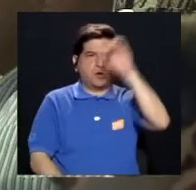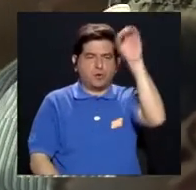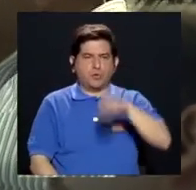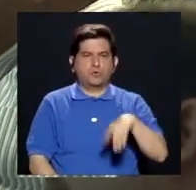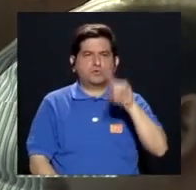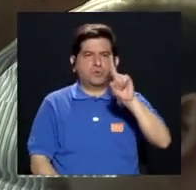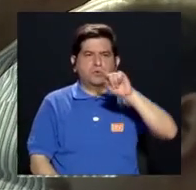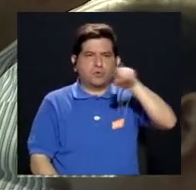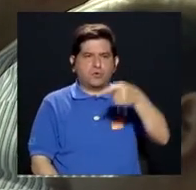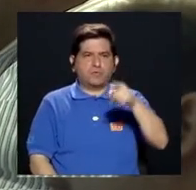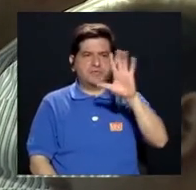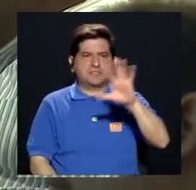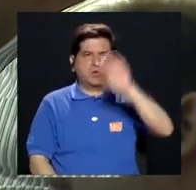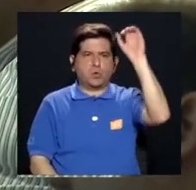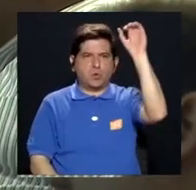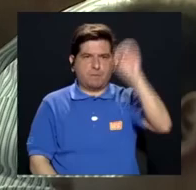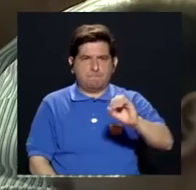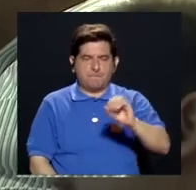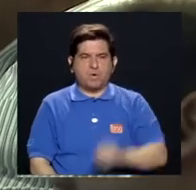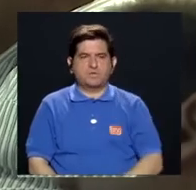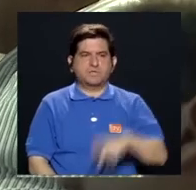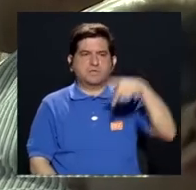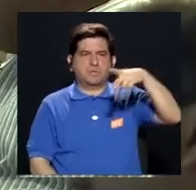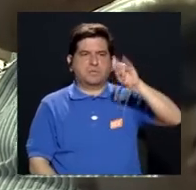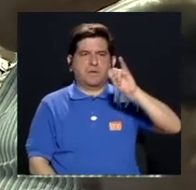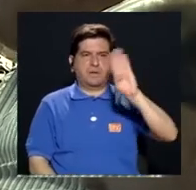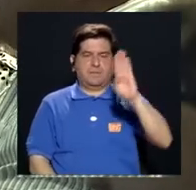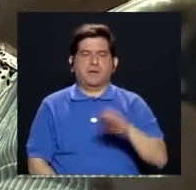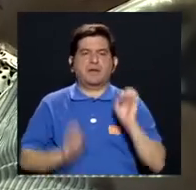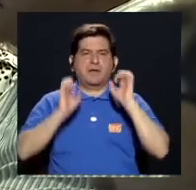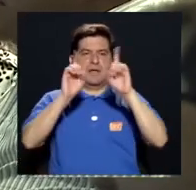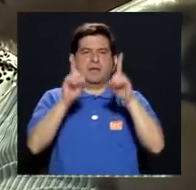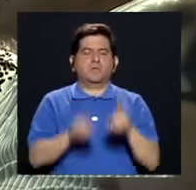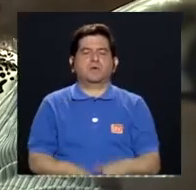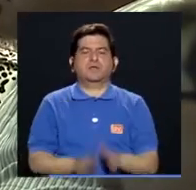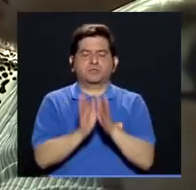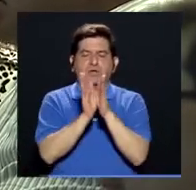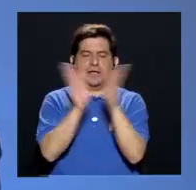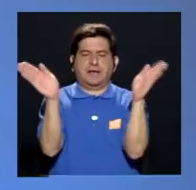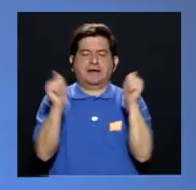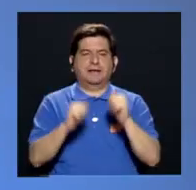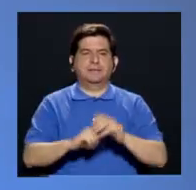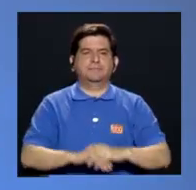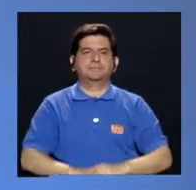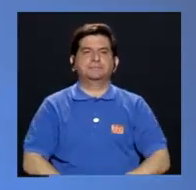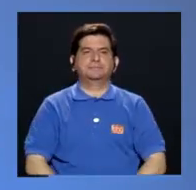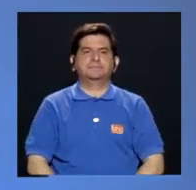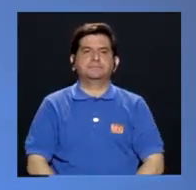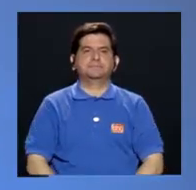al 1,5% del PIB para la educación general.